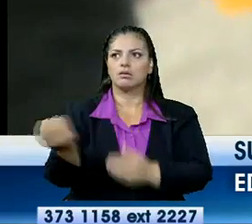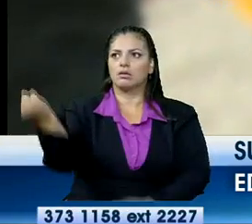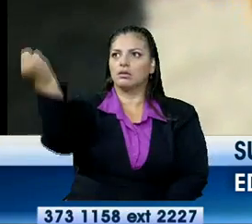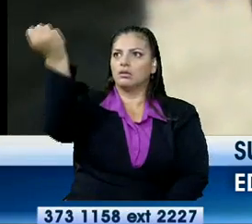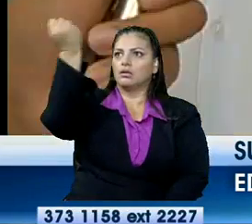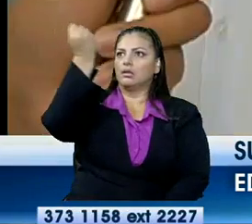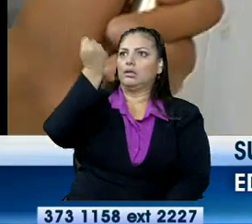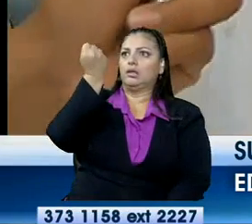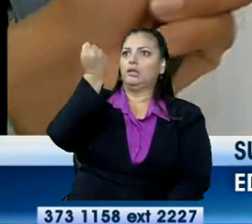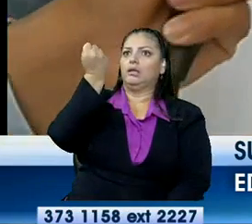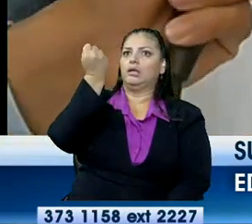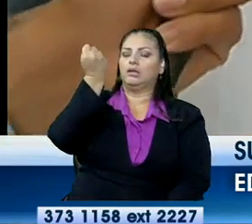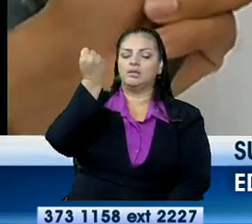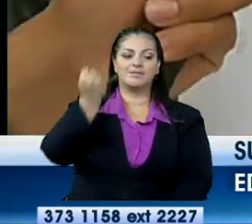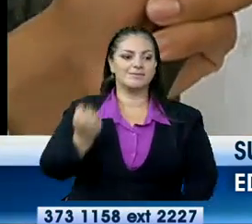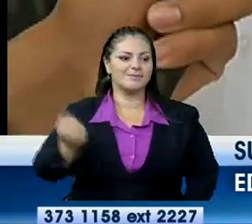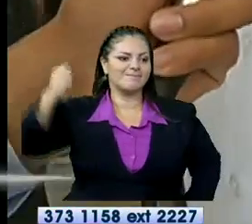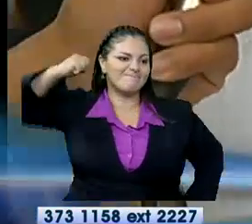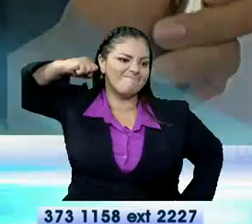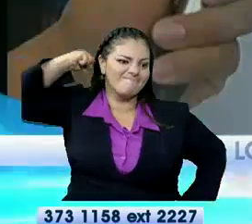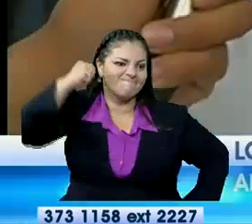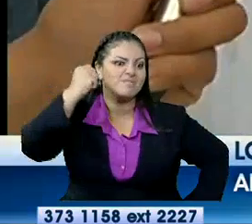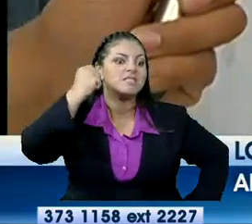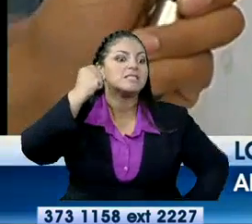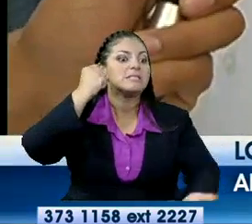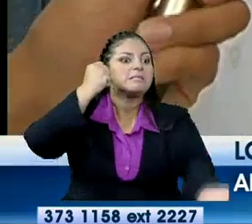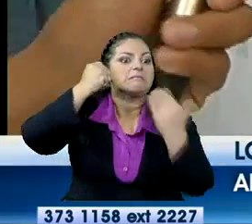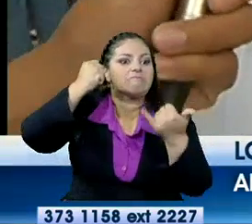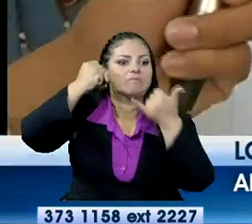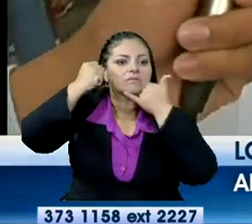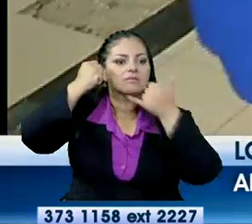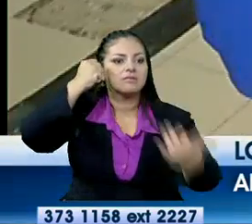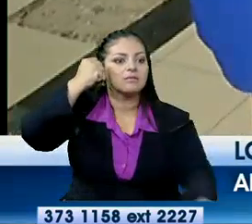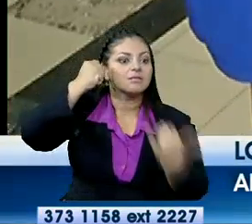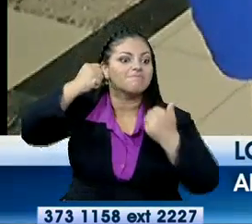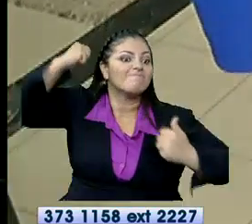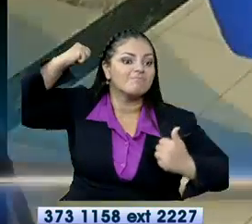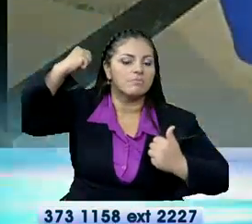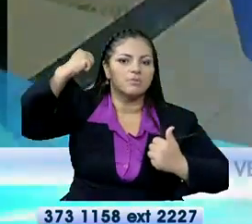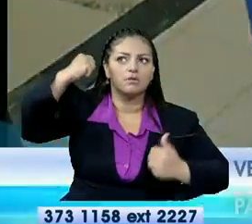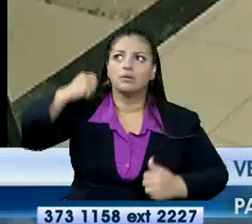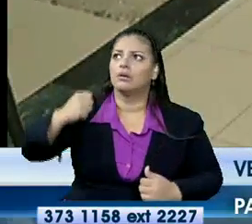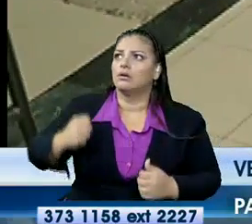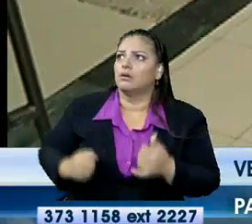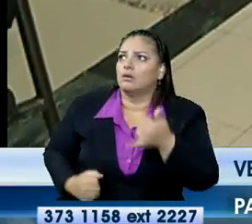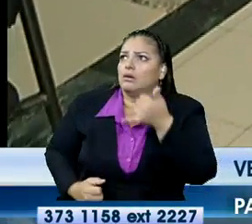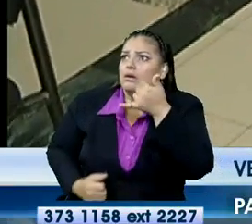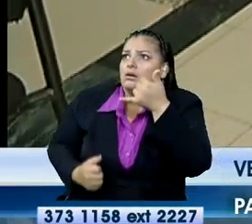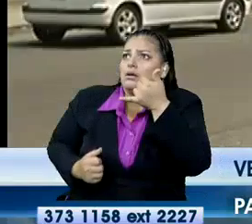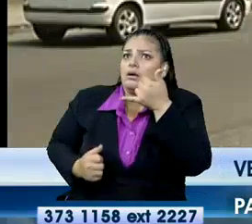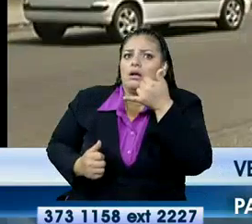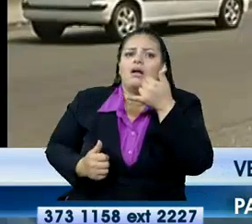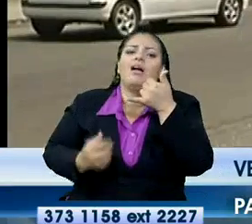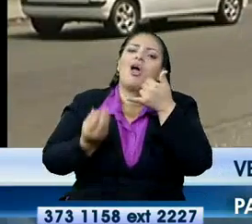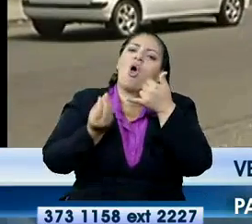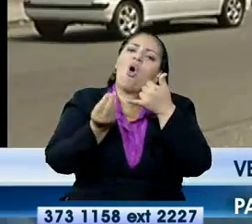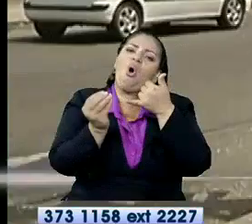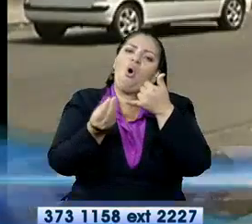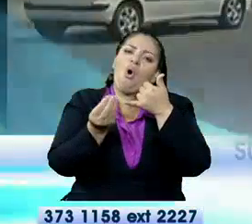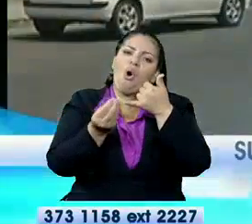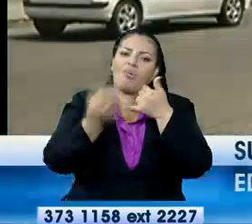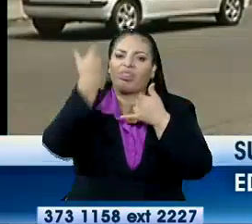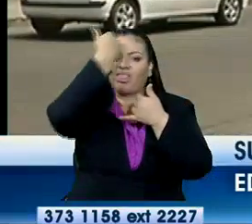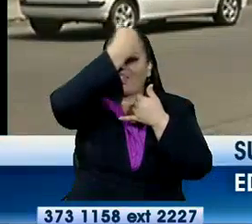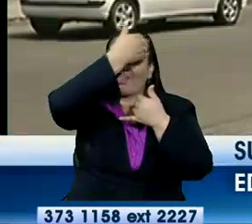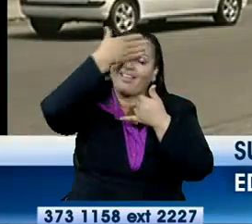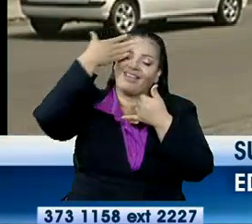arma blanca, indicándole que le entregue el celular, caso contrario lo agredí. Entonces él, como es un joven, sin ninguna